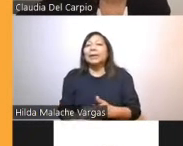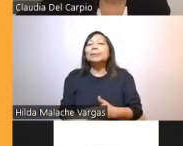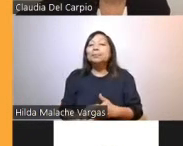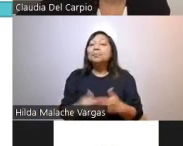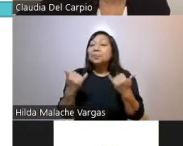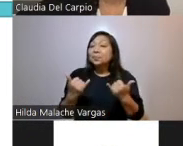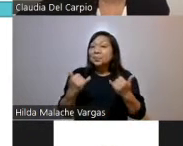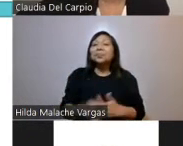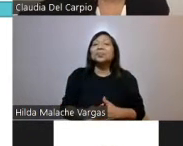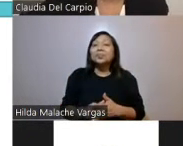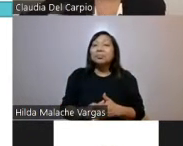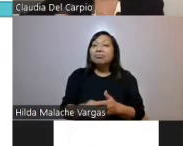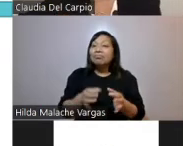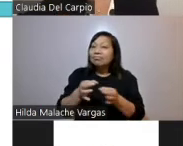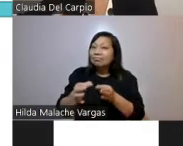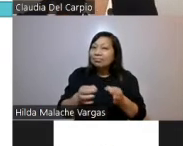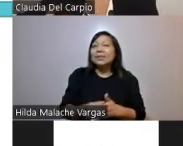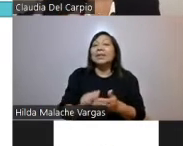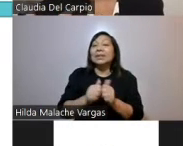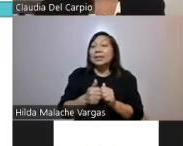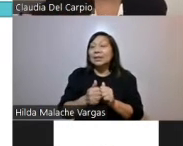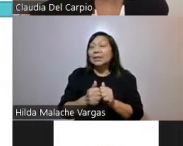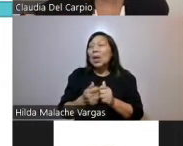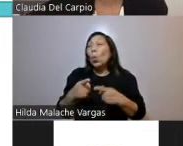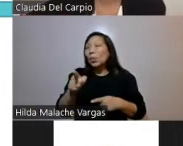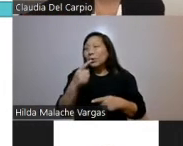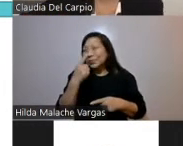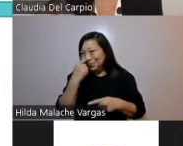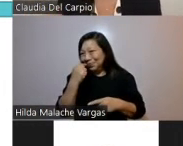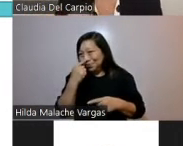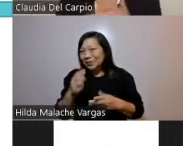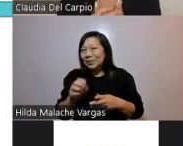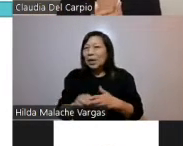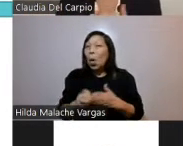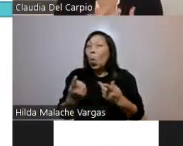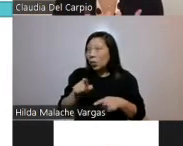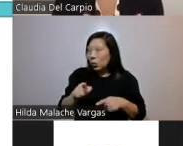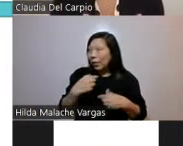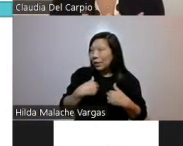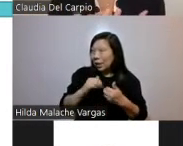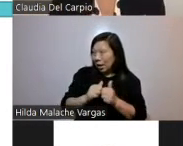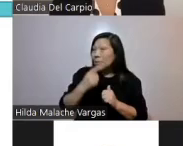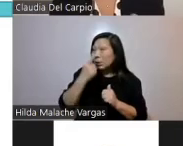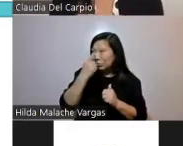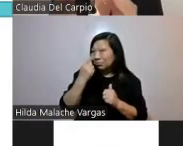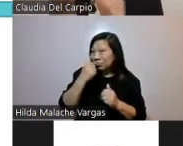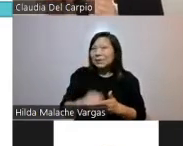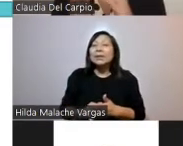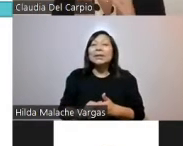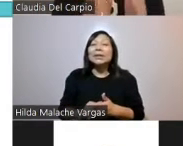Ahora hablando un poco sobre los cambios que ocurren durante la menstruación. Durante la menstruación hay cambios